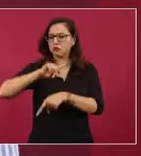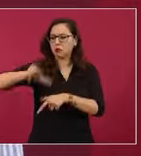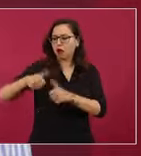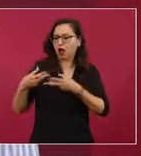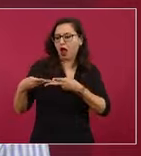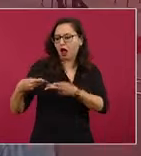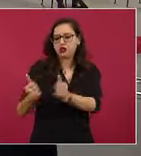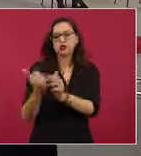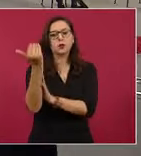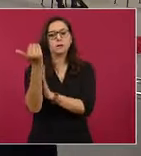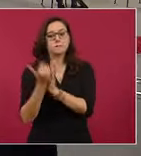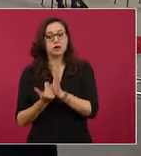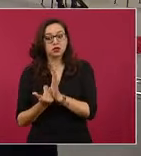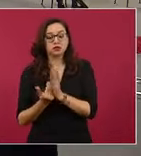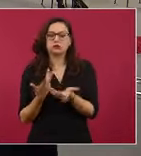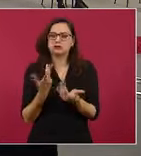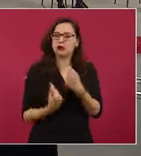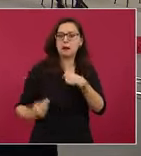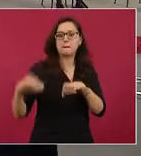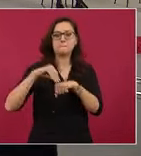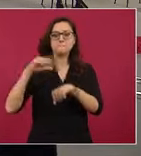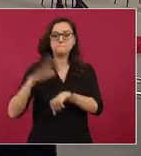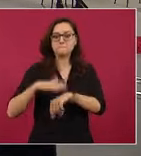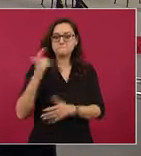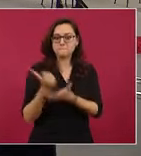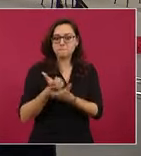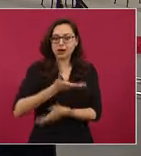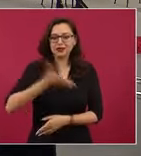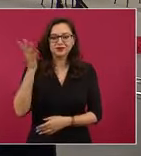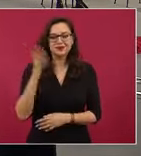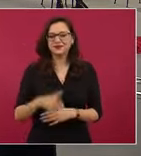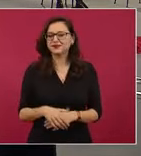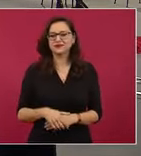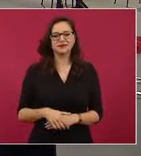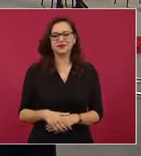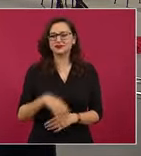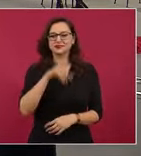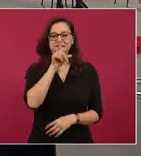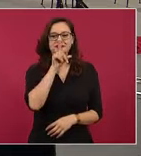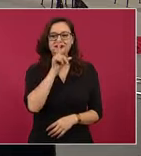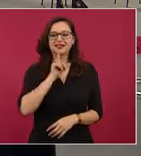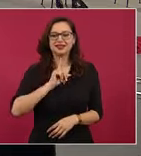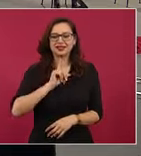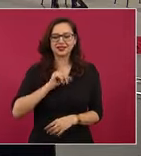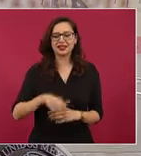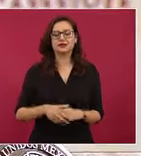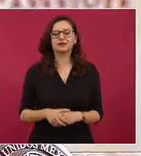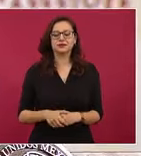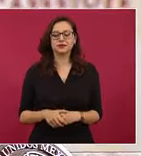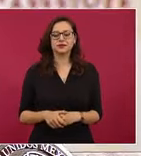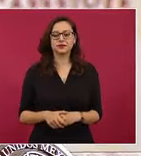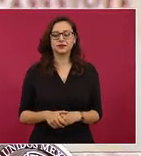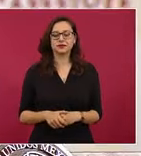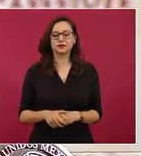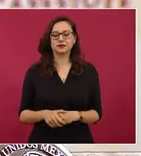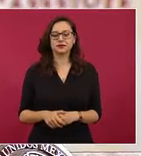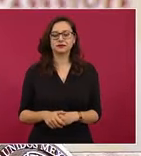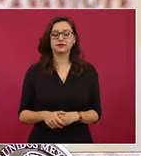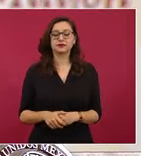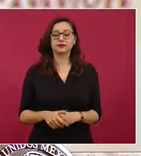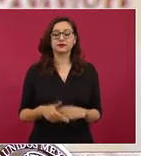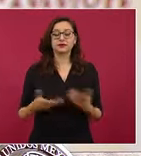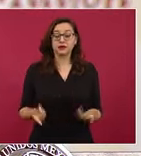es verdad que haya sobrecostos por la obra ni dispendios. El ejemplo de buenos